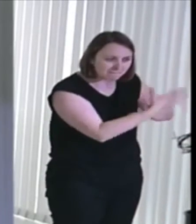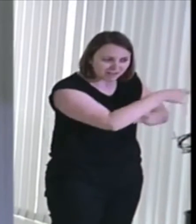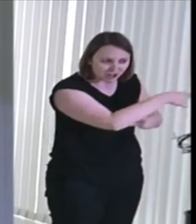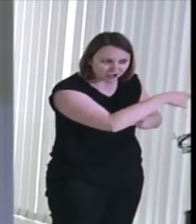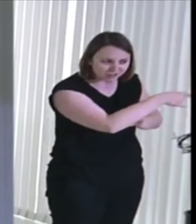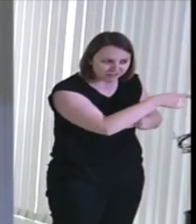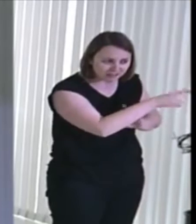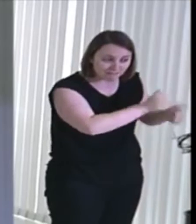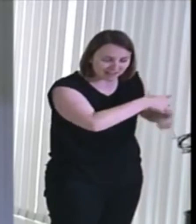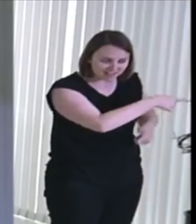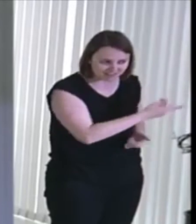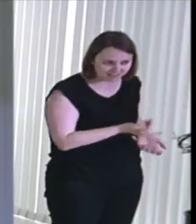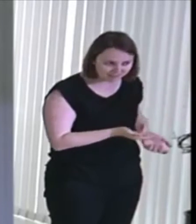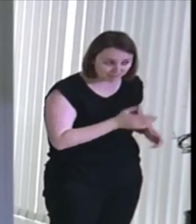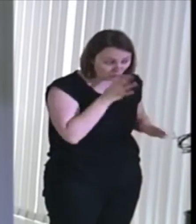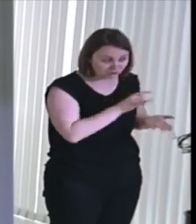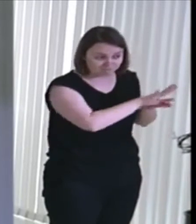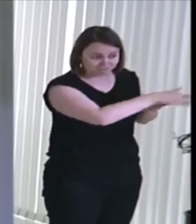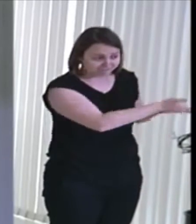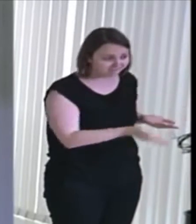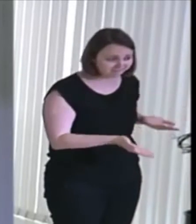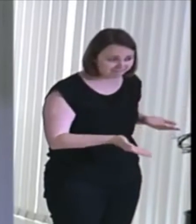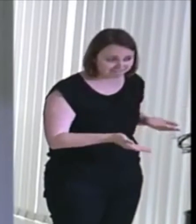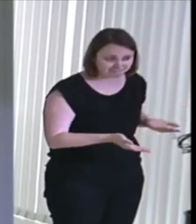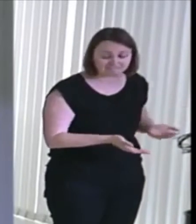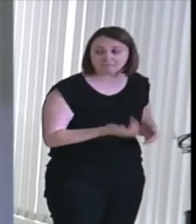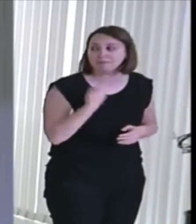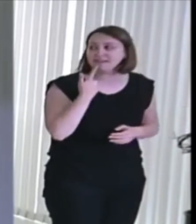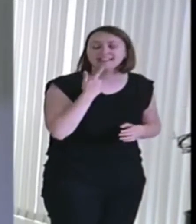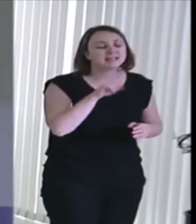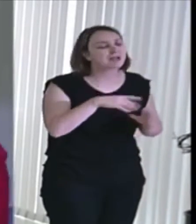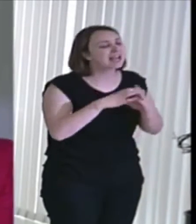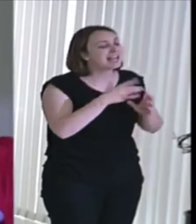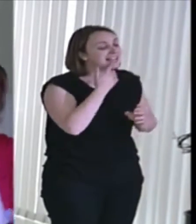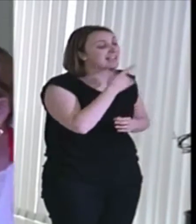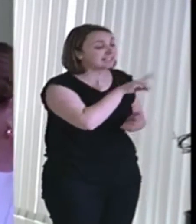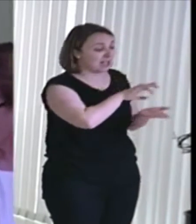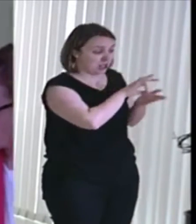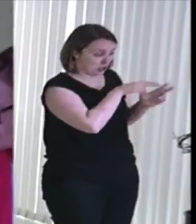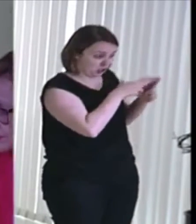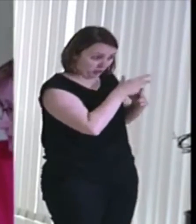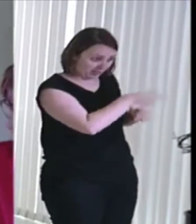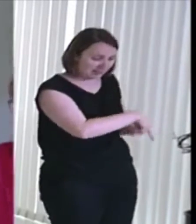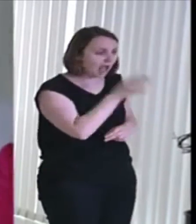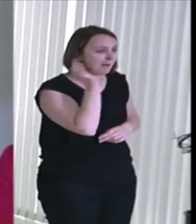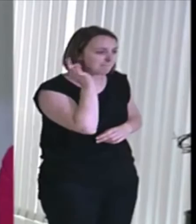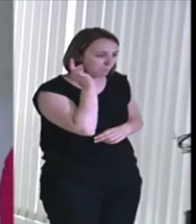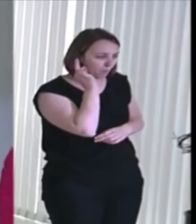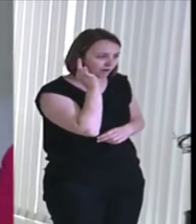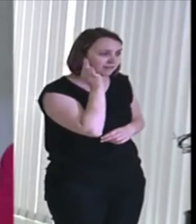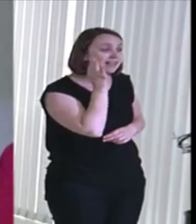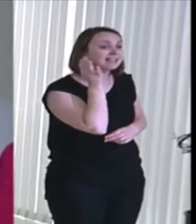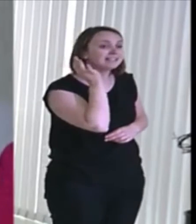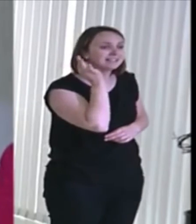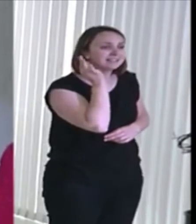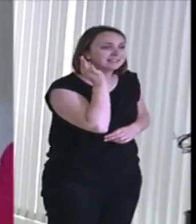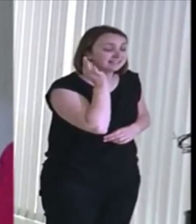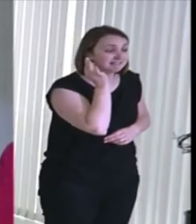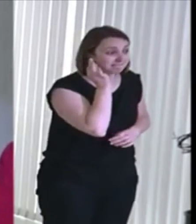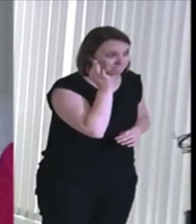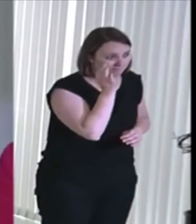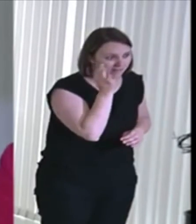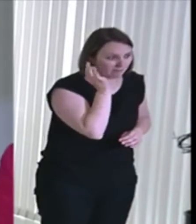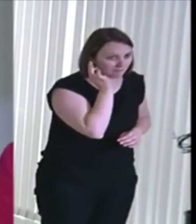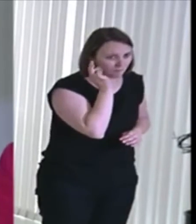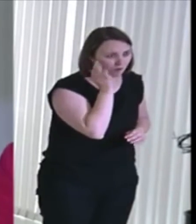No, y además, aparte de la sociedad, el papel de la mujer y cómo afronta la mujer. Claro, es distinto,